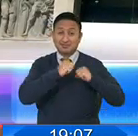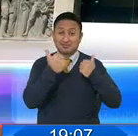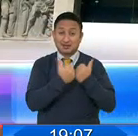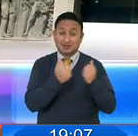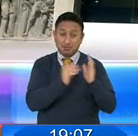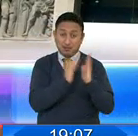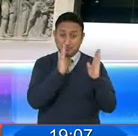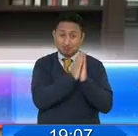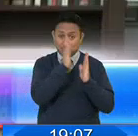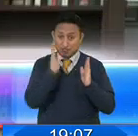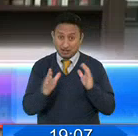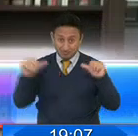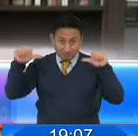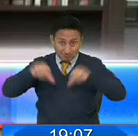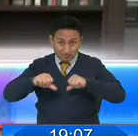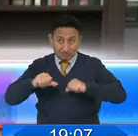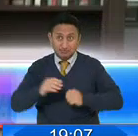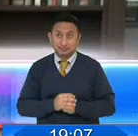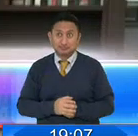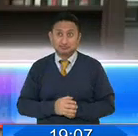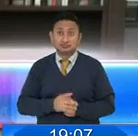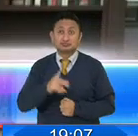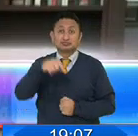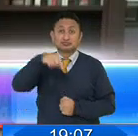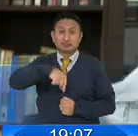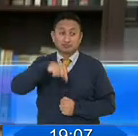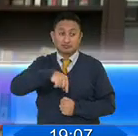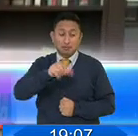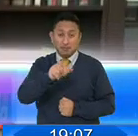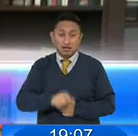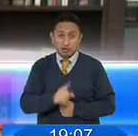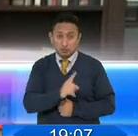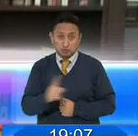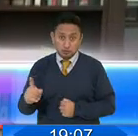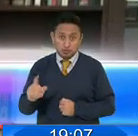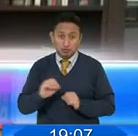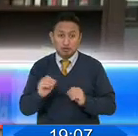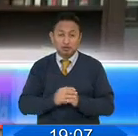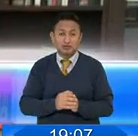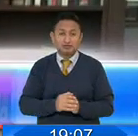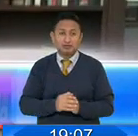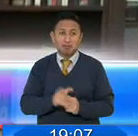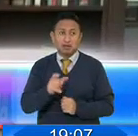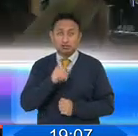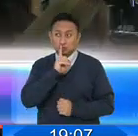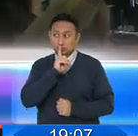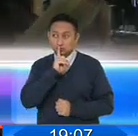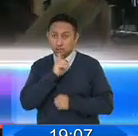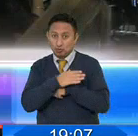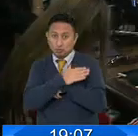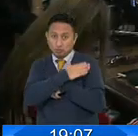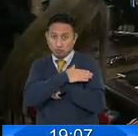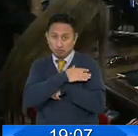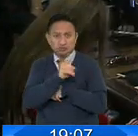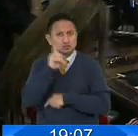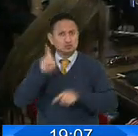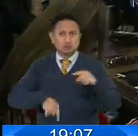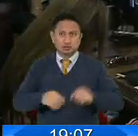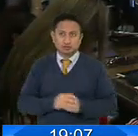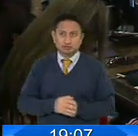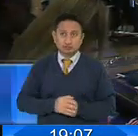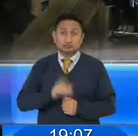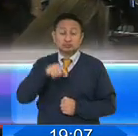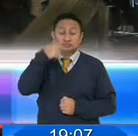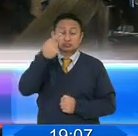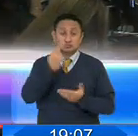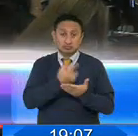la corrupción. Aquí no puede haber ni espíritu de cuerpo, ni alcahueterías. Esta mesa planea reunirse en los próximos días